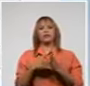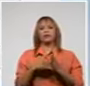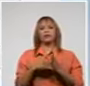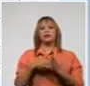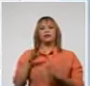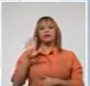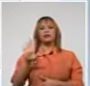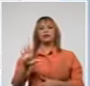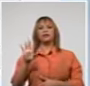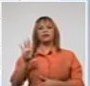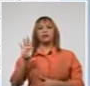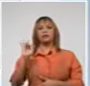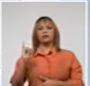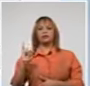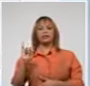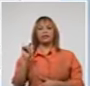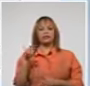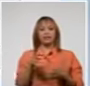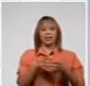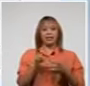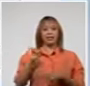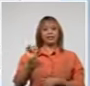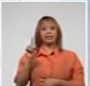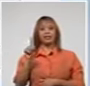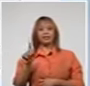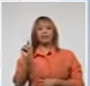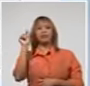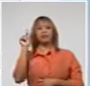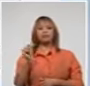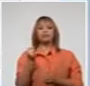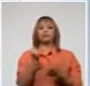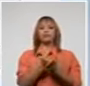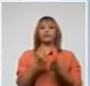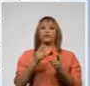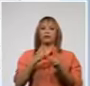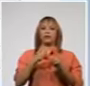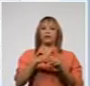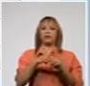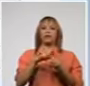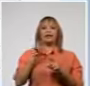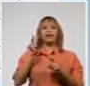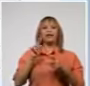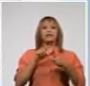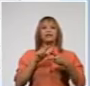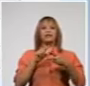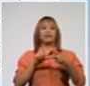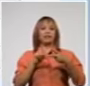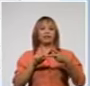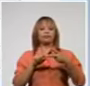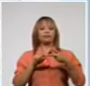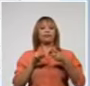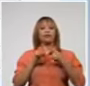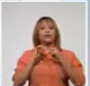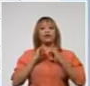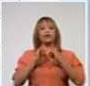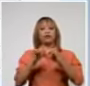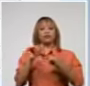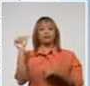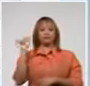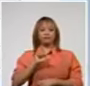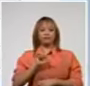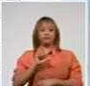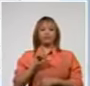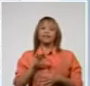5.546 muestras, de ellas 61 resultaron positivos, y esta es la segunda mala noticia del día porque evidencia que la enfermedad